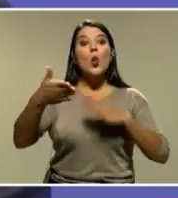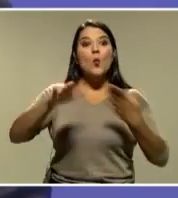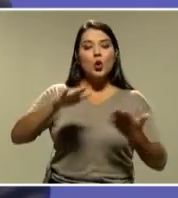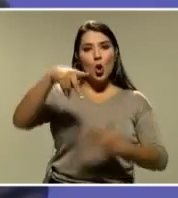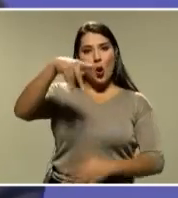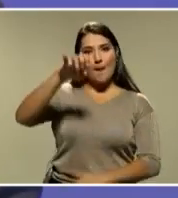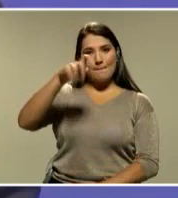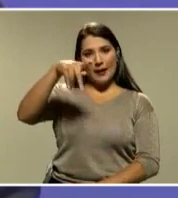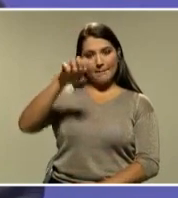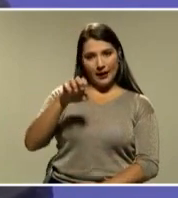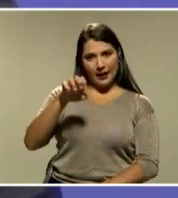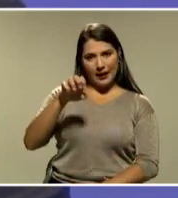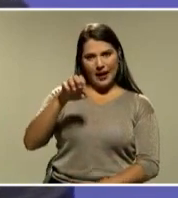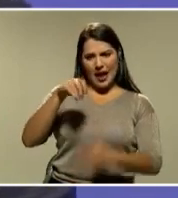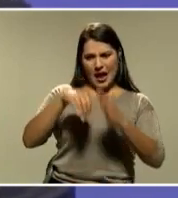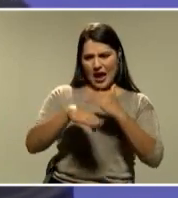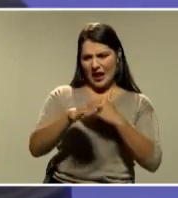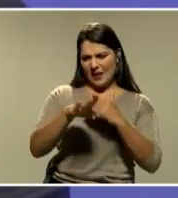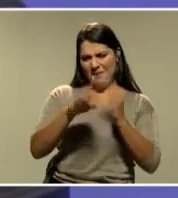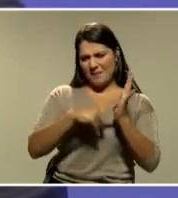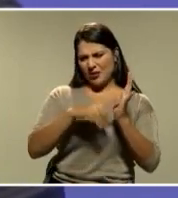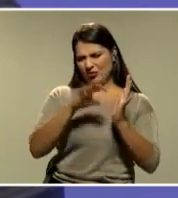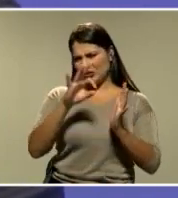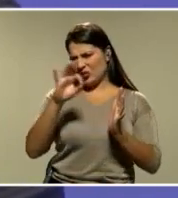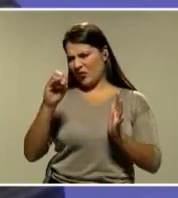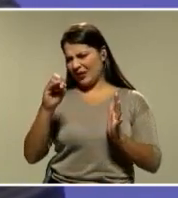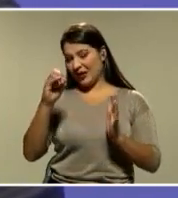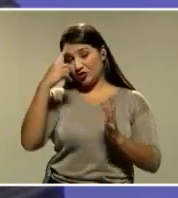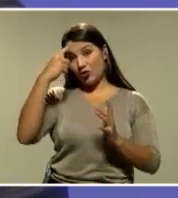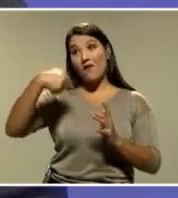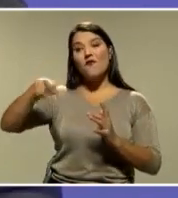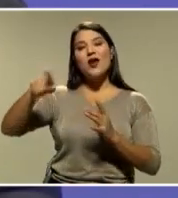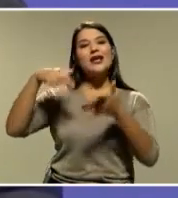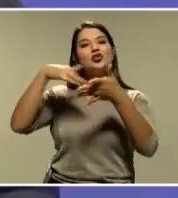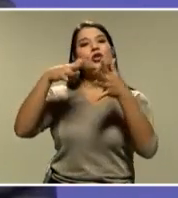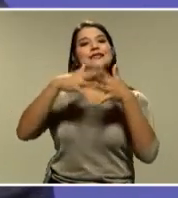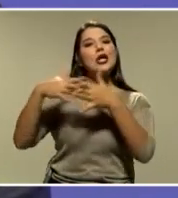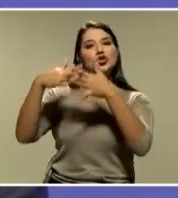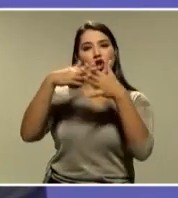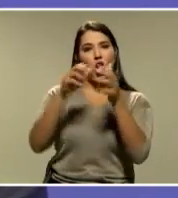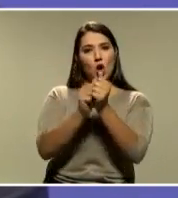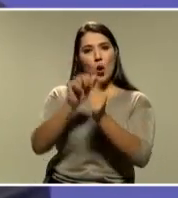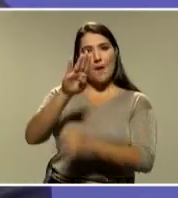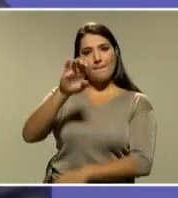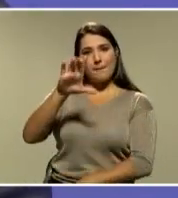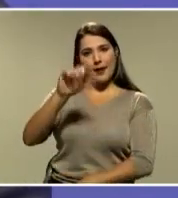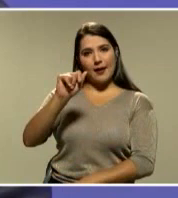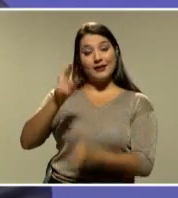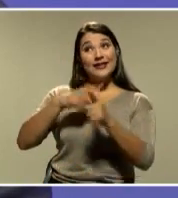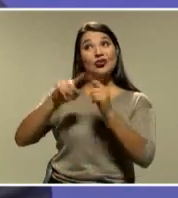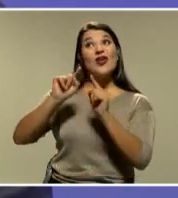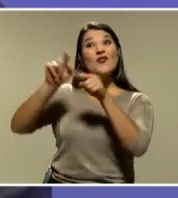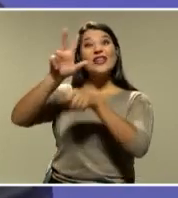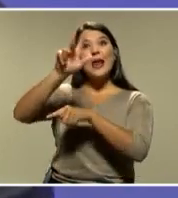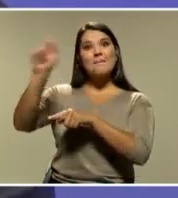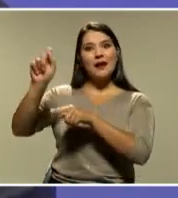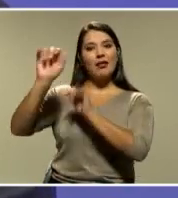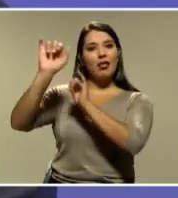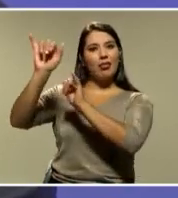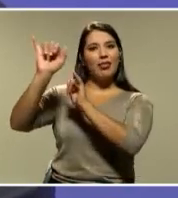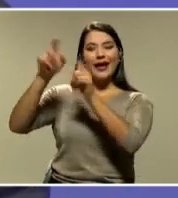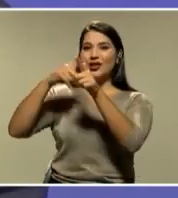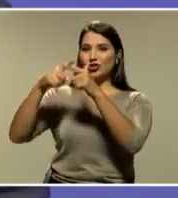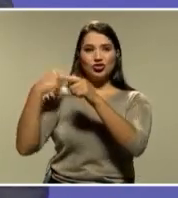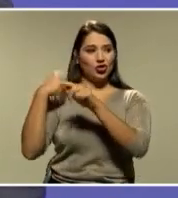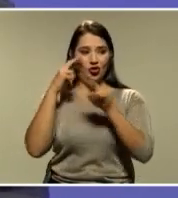en ese año, 90, estaba estudiando en Estados Unidos con una beca, entonces me había ido por 3 meses para allá. Y entonces tampoco me tocó